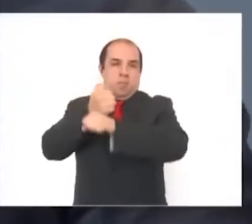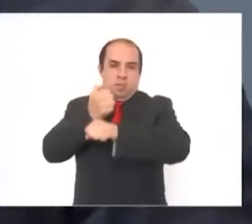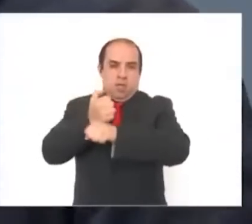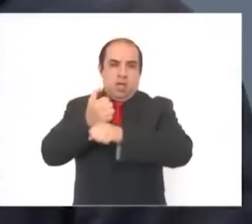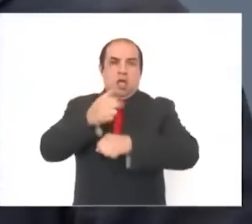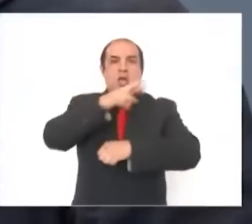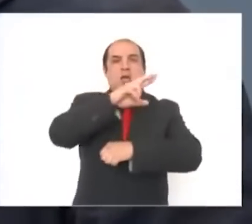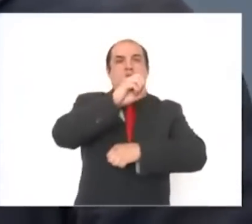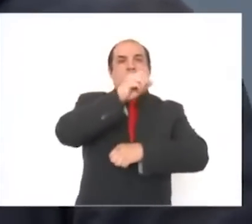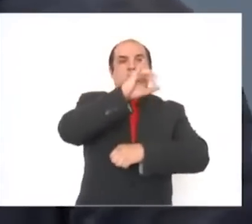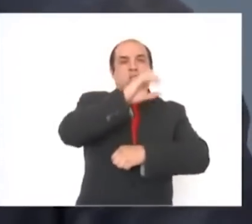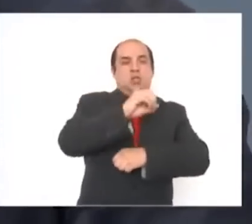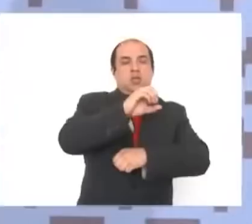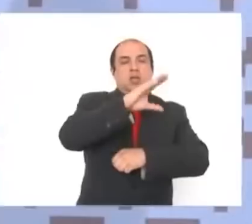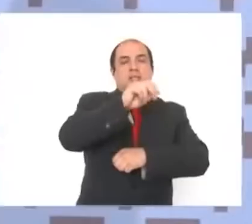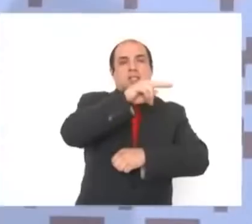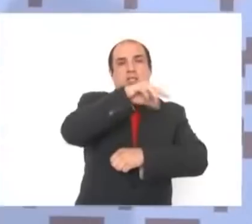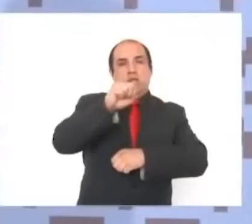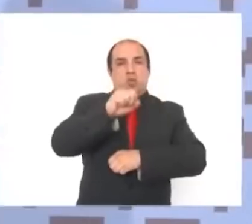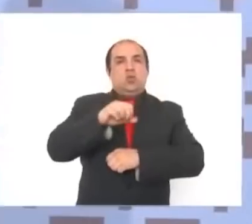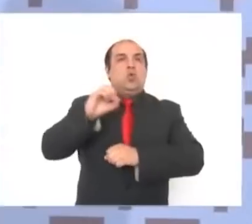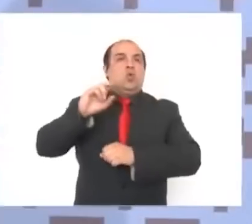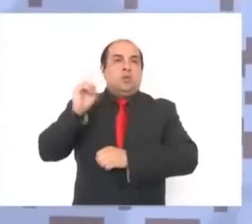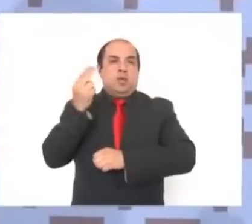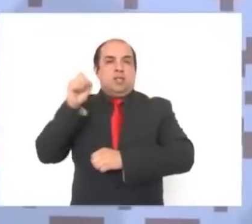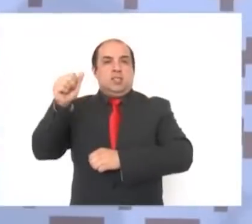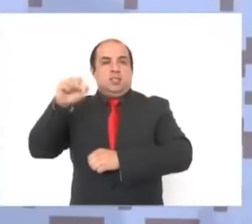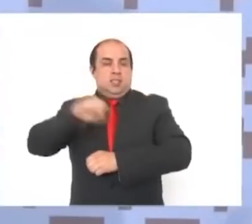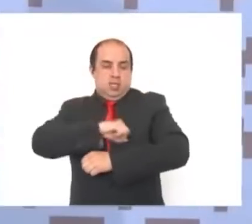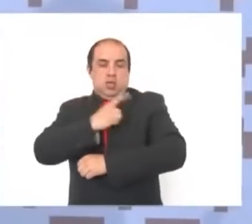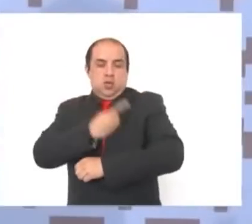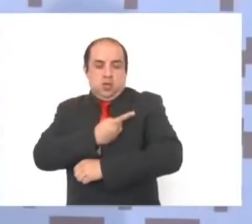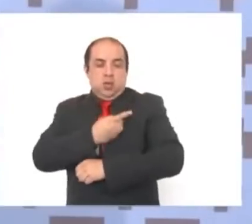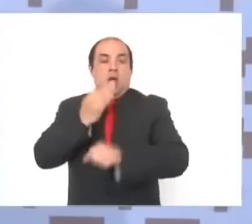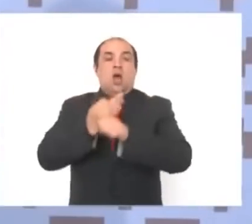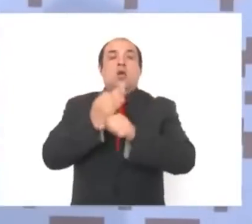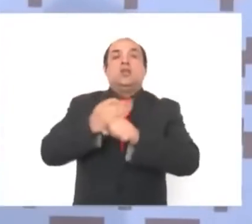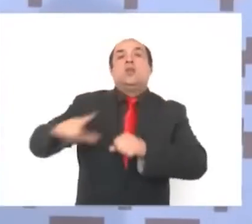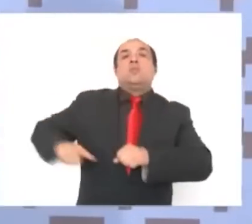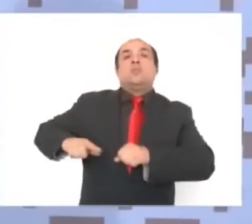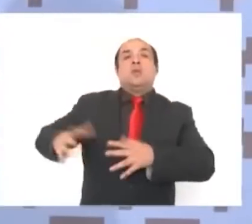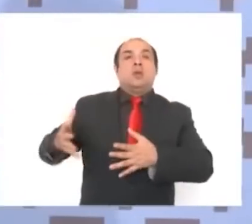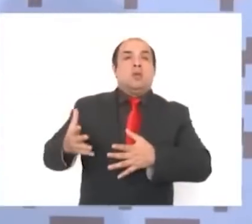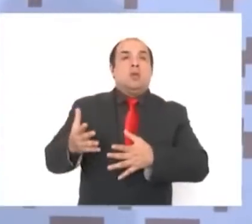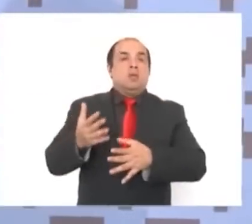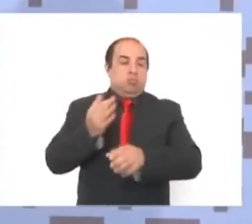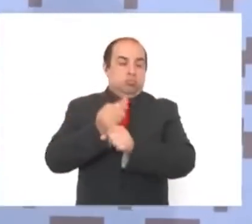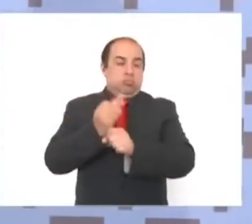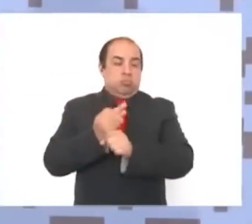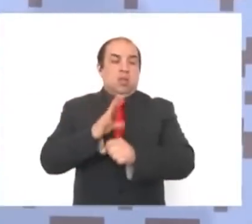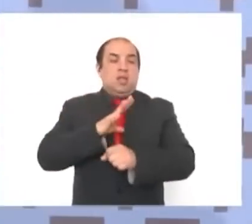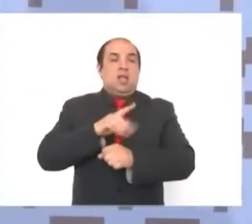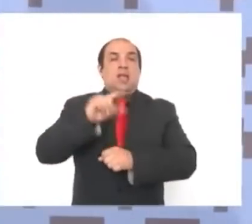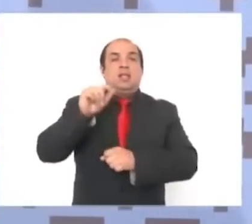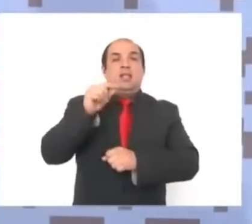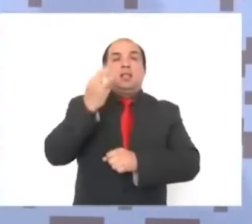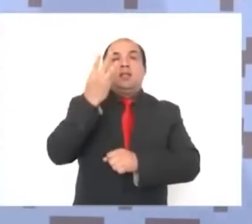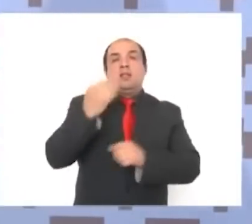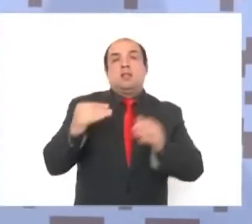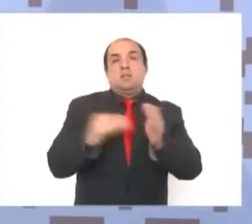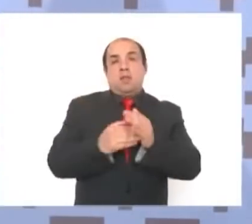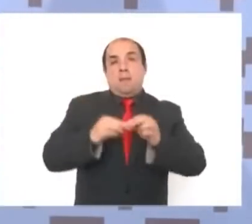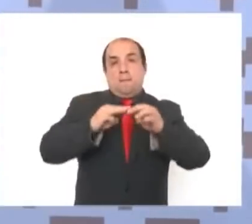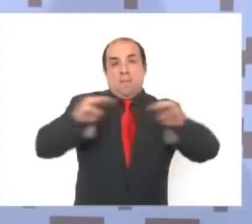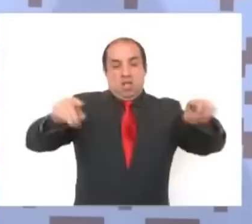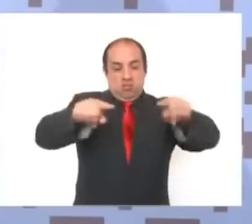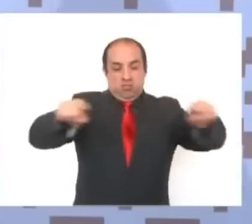Castellanos y a la Universidad de la Salud. En total, este gobierno lleva 373 mil metros cuadrados habilitados. Y